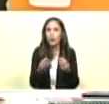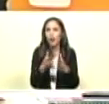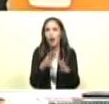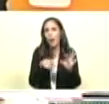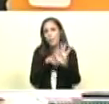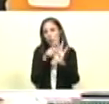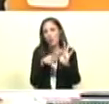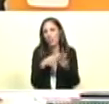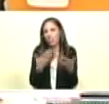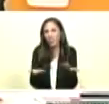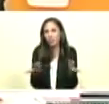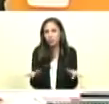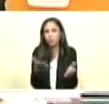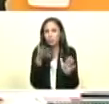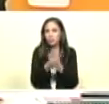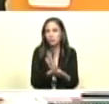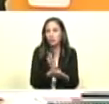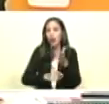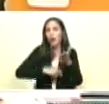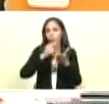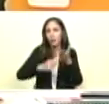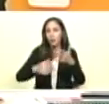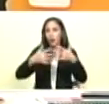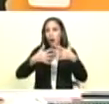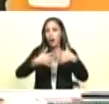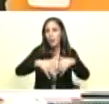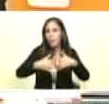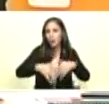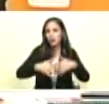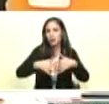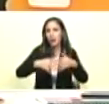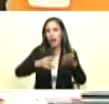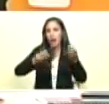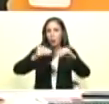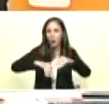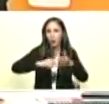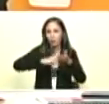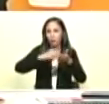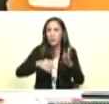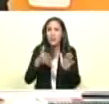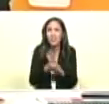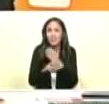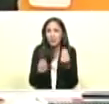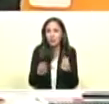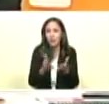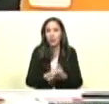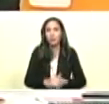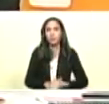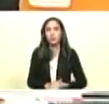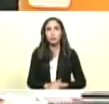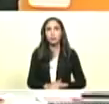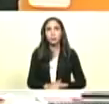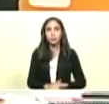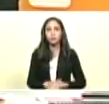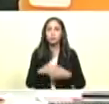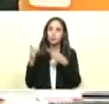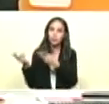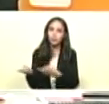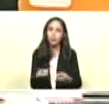significa esta firma del acuerdo con la empresa Zeus y el futuro del Petro y las criptomonedas.